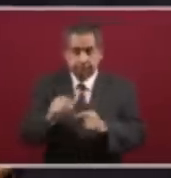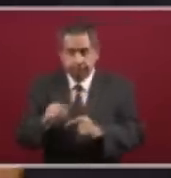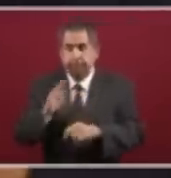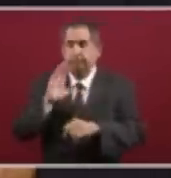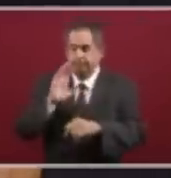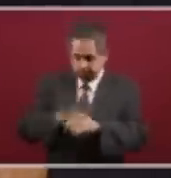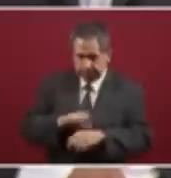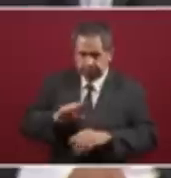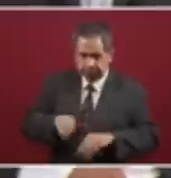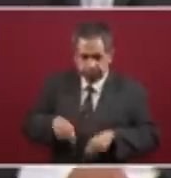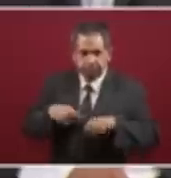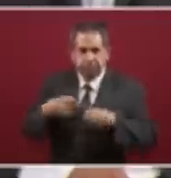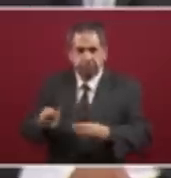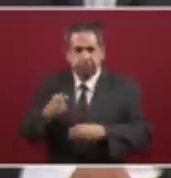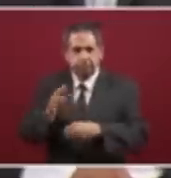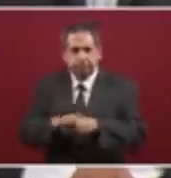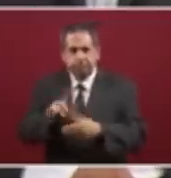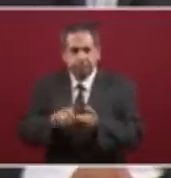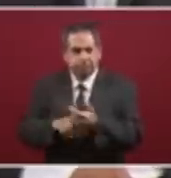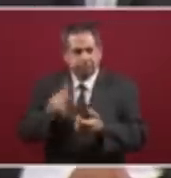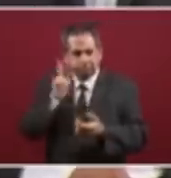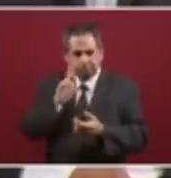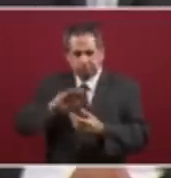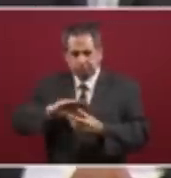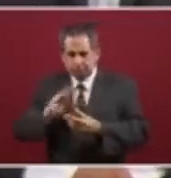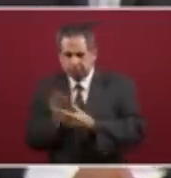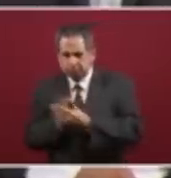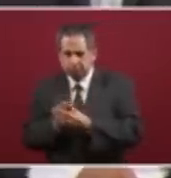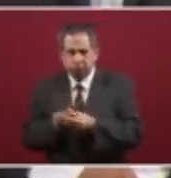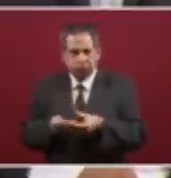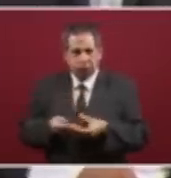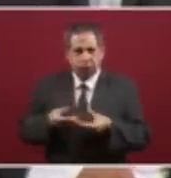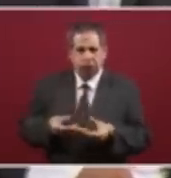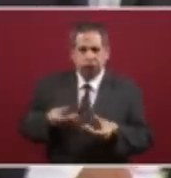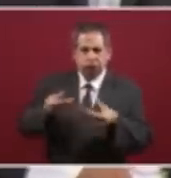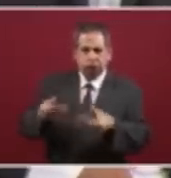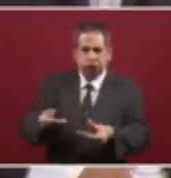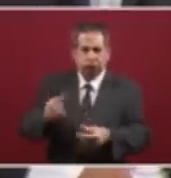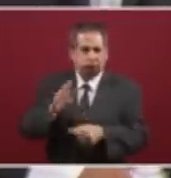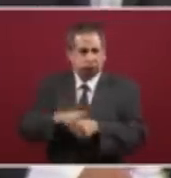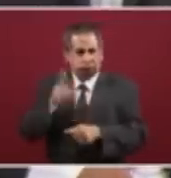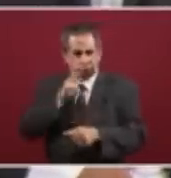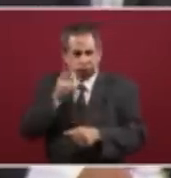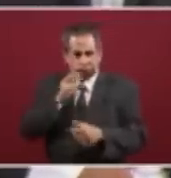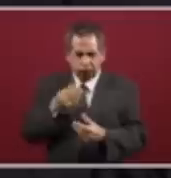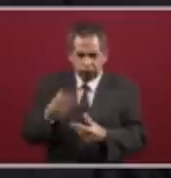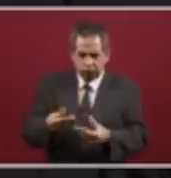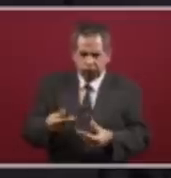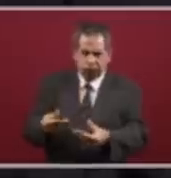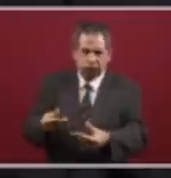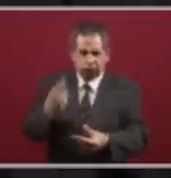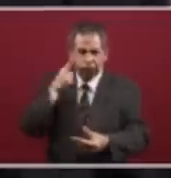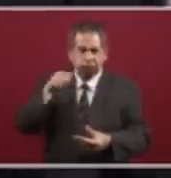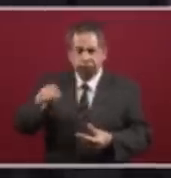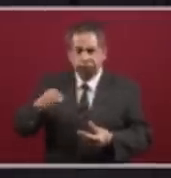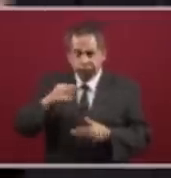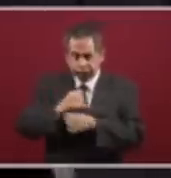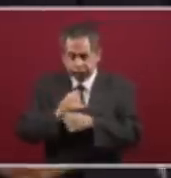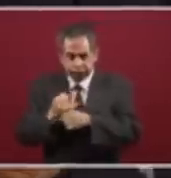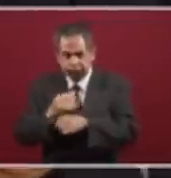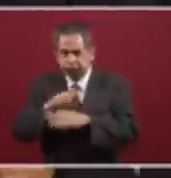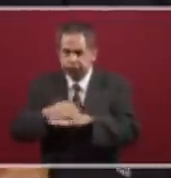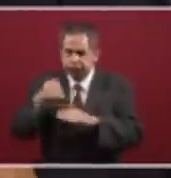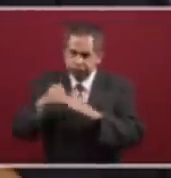presentar y muchos más elementos más pruebas para que se haga una investigación